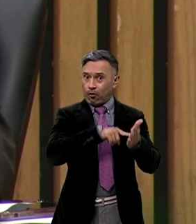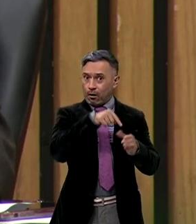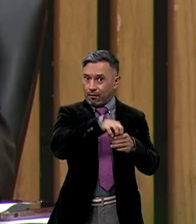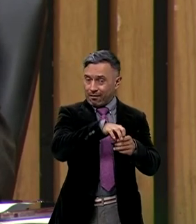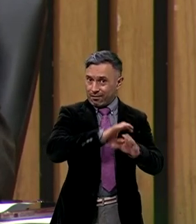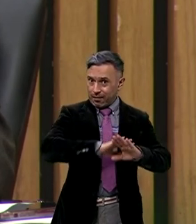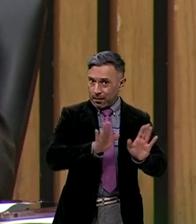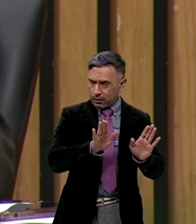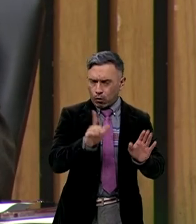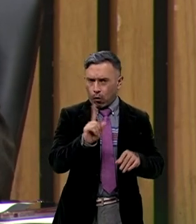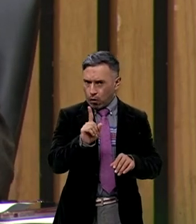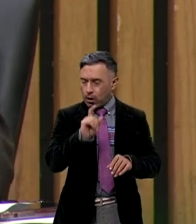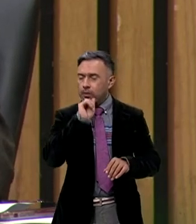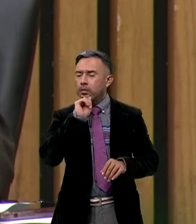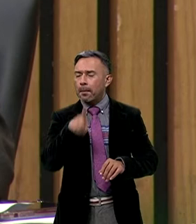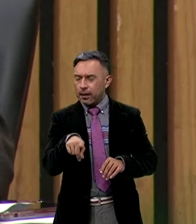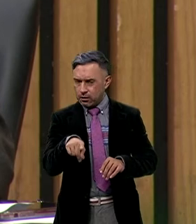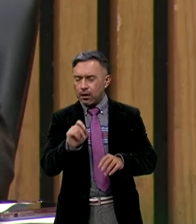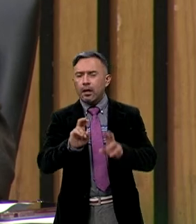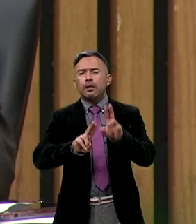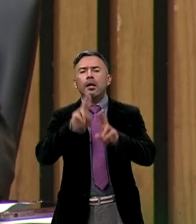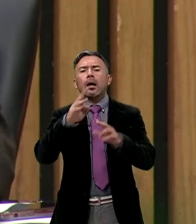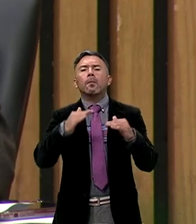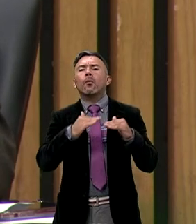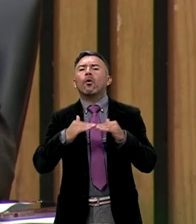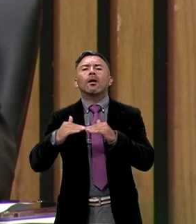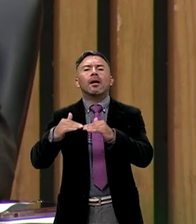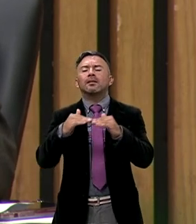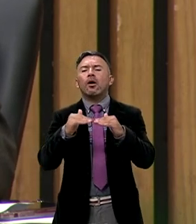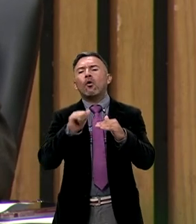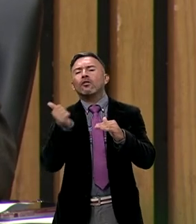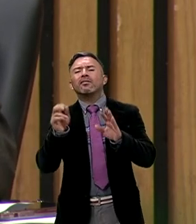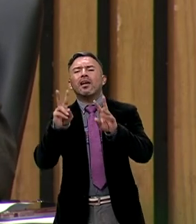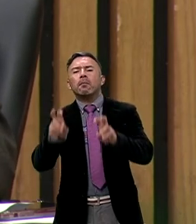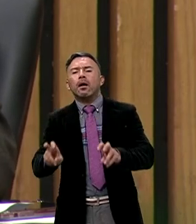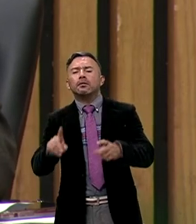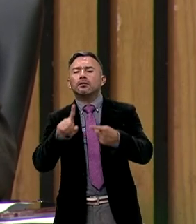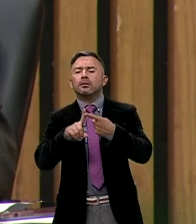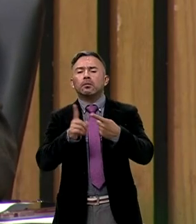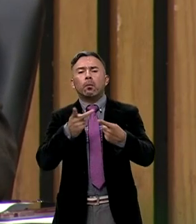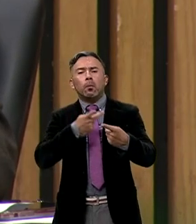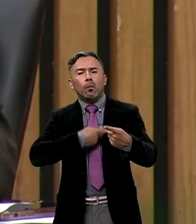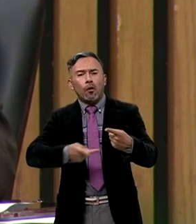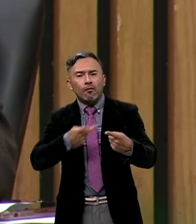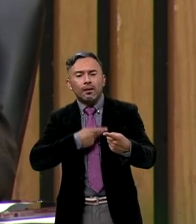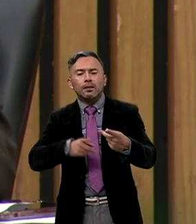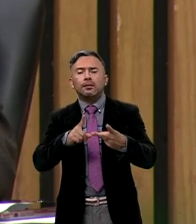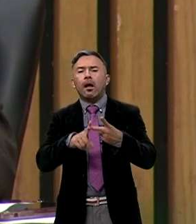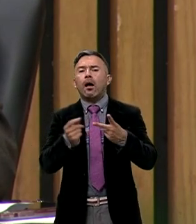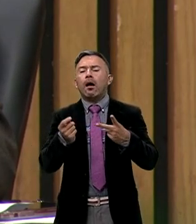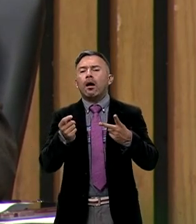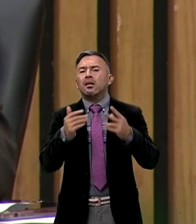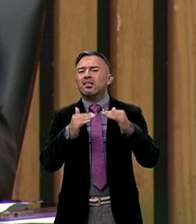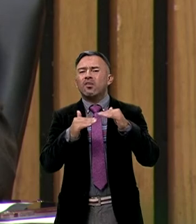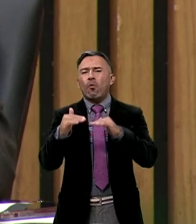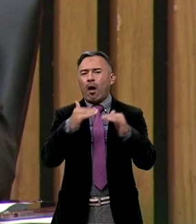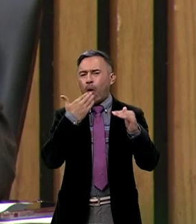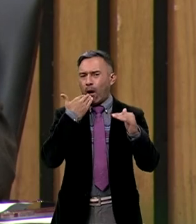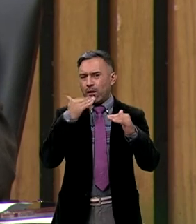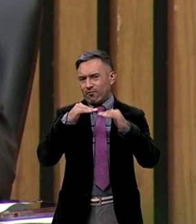ominosos de nuestra democracia como la pobreza la desigualdad la corrupción la impunidad